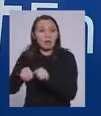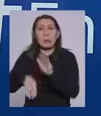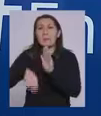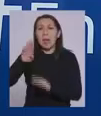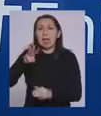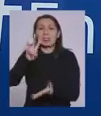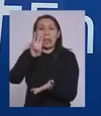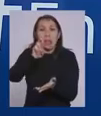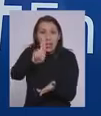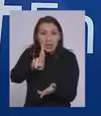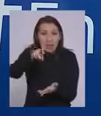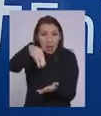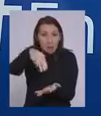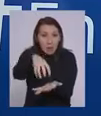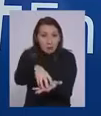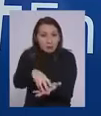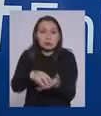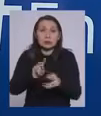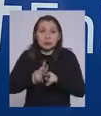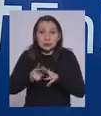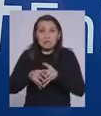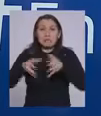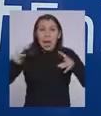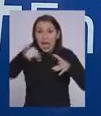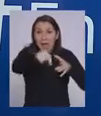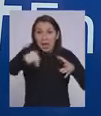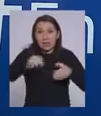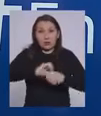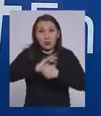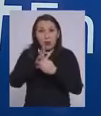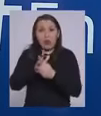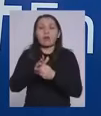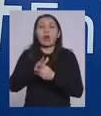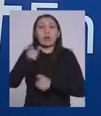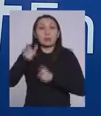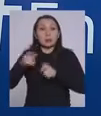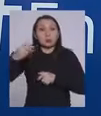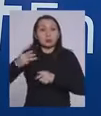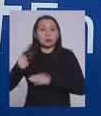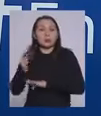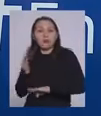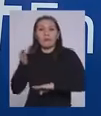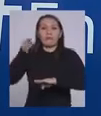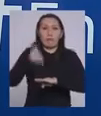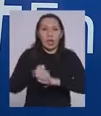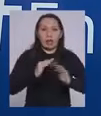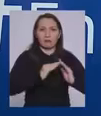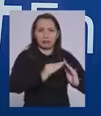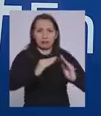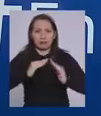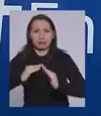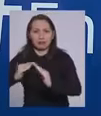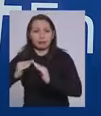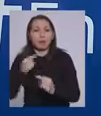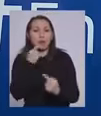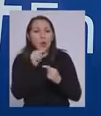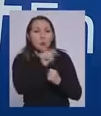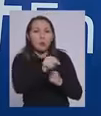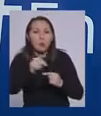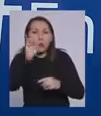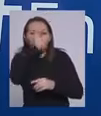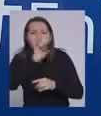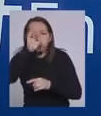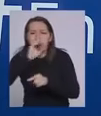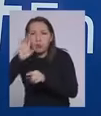concentra la disminución de la realización de los exámenes, lleven estos test a los barrios, barrios donde obviamente